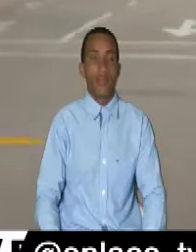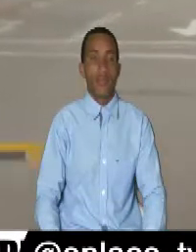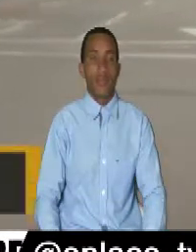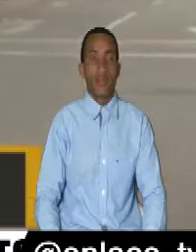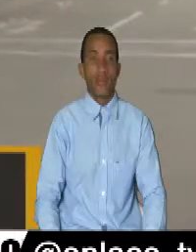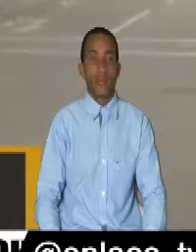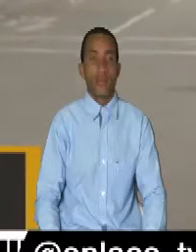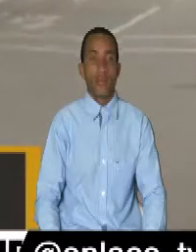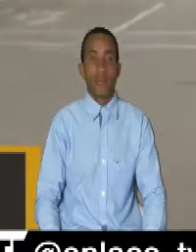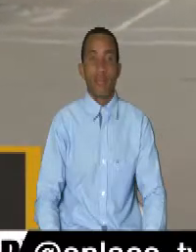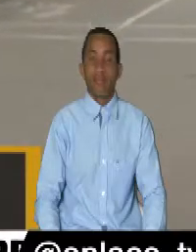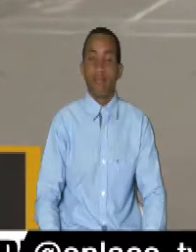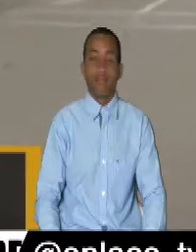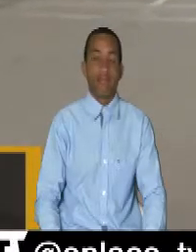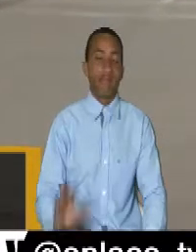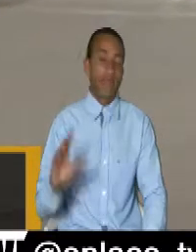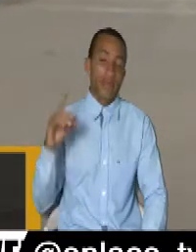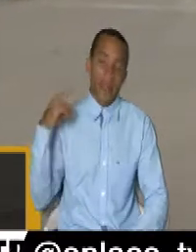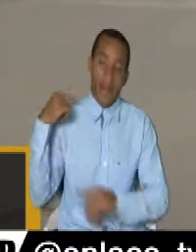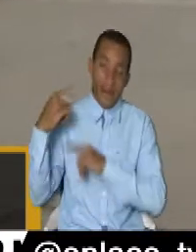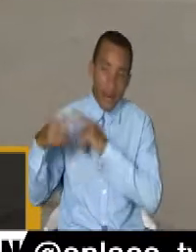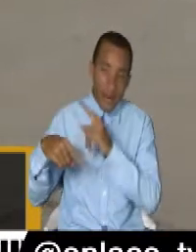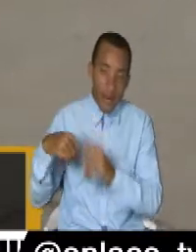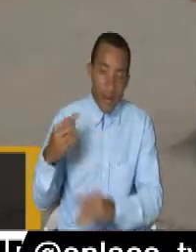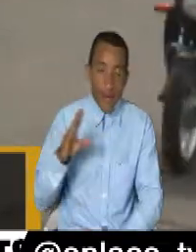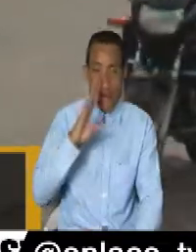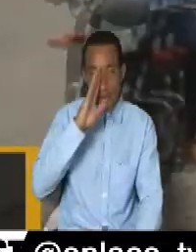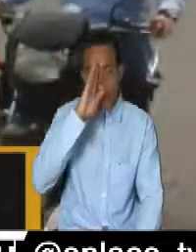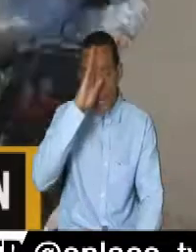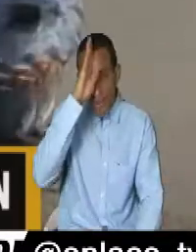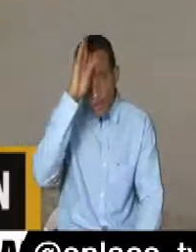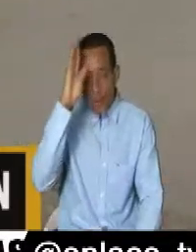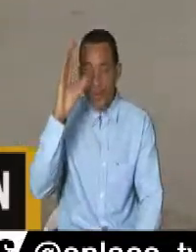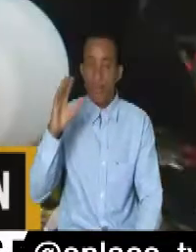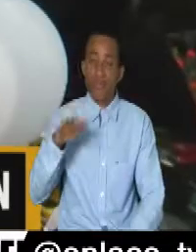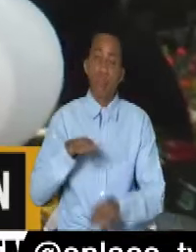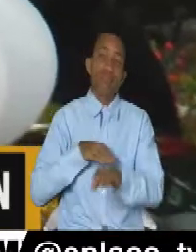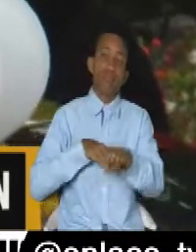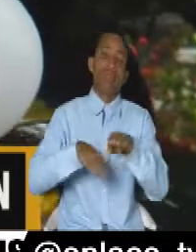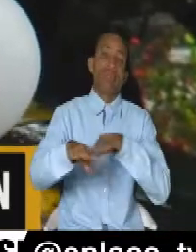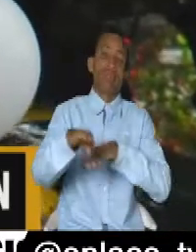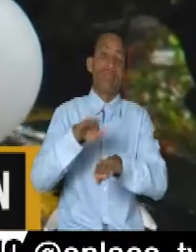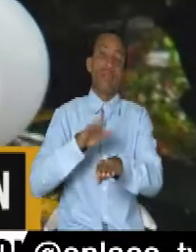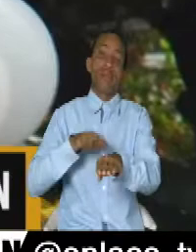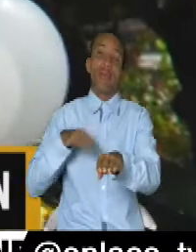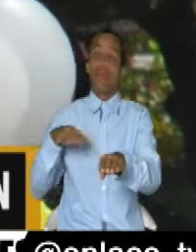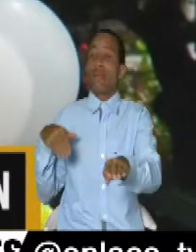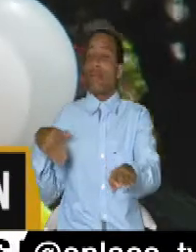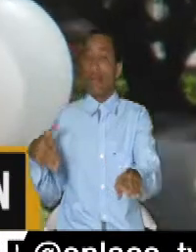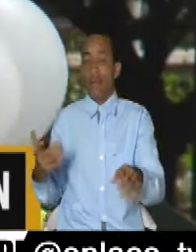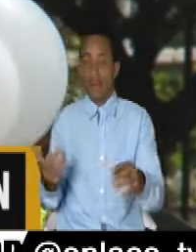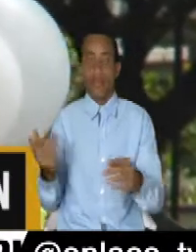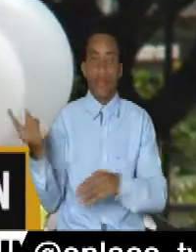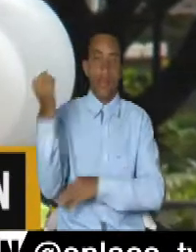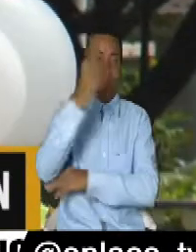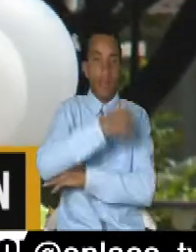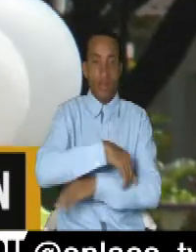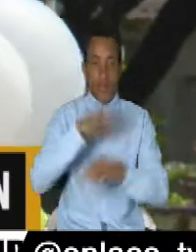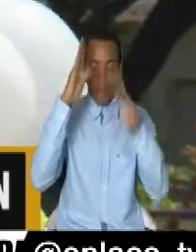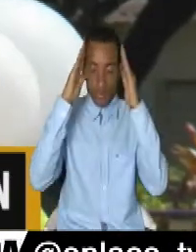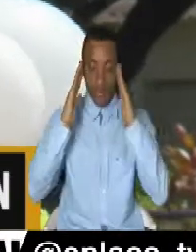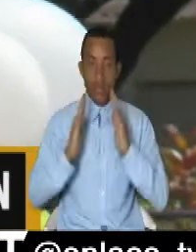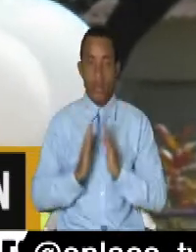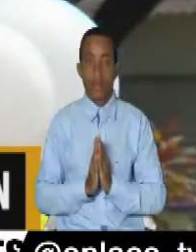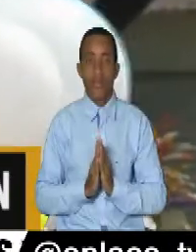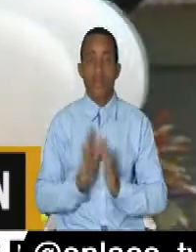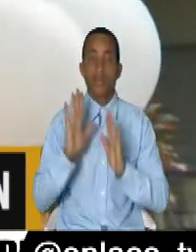Como ya es tradición, procesiones, caravanas, bendiciones y eventos especiales se realizará en torno a la celebración del Día de la Virgen del Carmen,